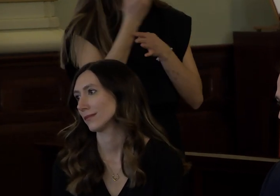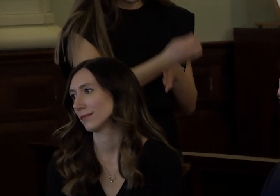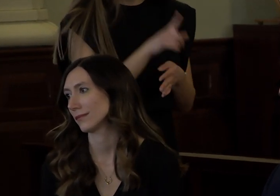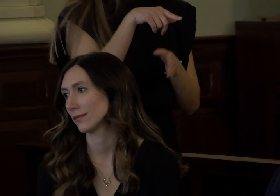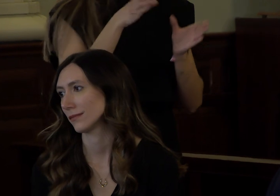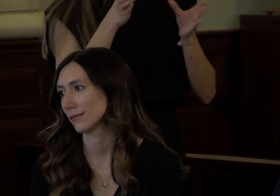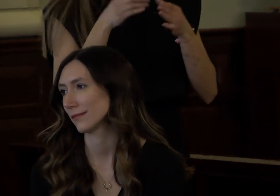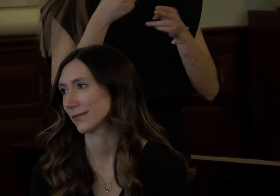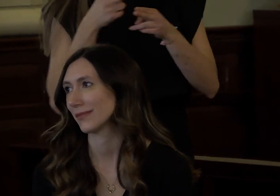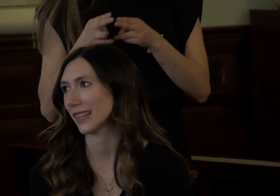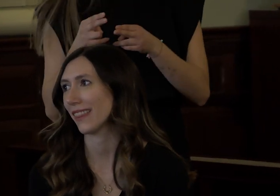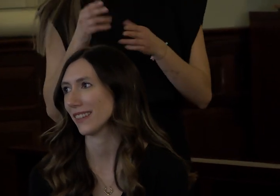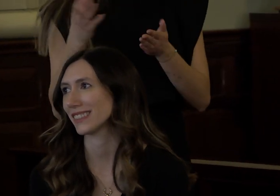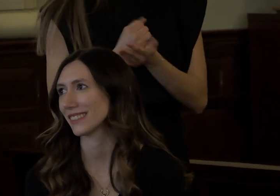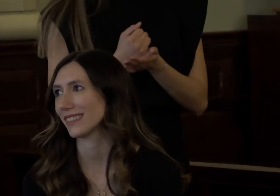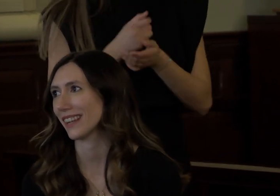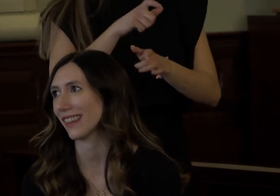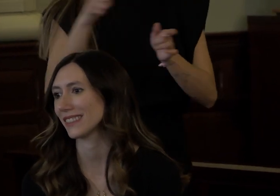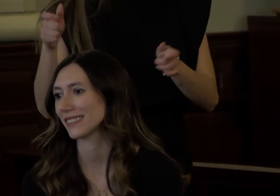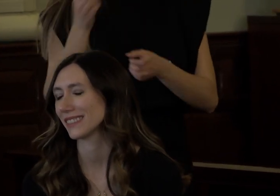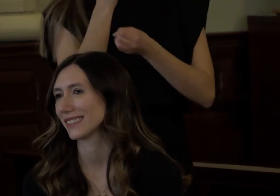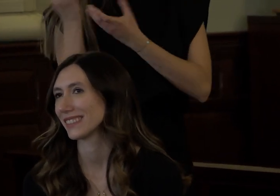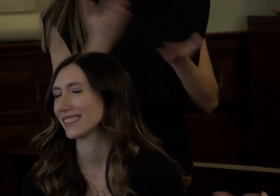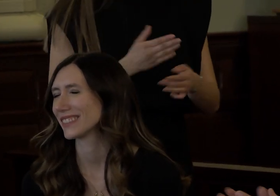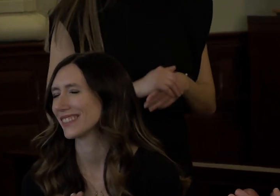todos los grupos y de la ciudadanía. Bienvenida.